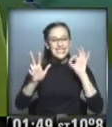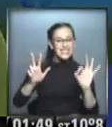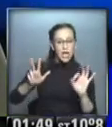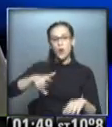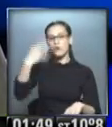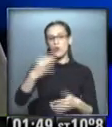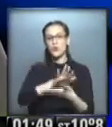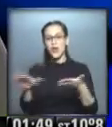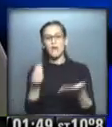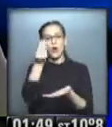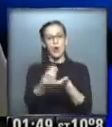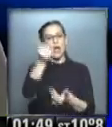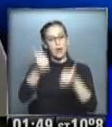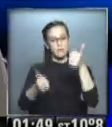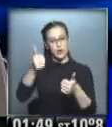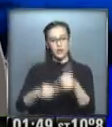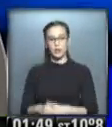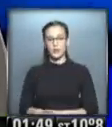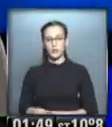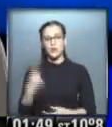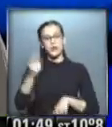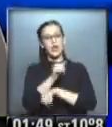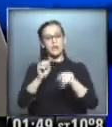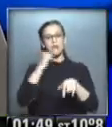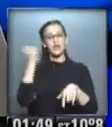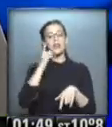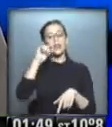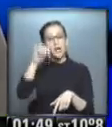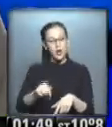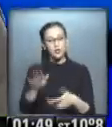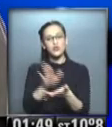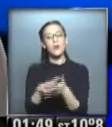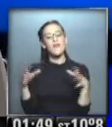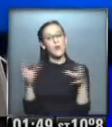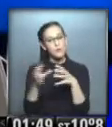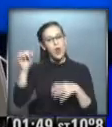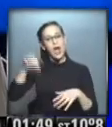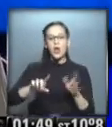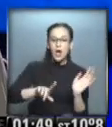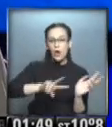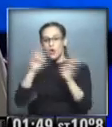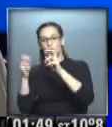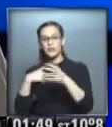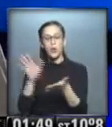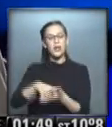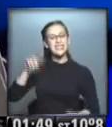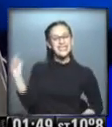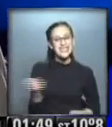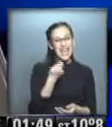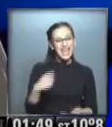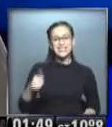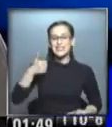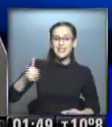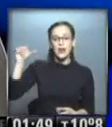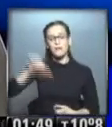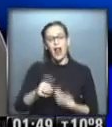del campeonato. Esa es una de las noticias del día que tiene que ver con el fútbol. Ahora pasamos al tenis. Buenas y malas para los